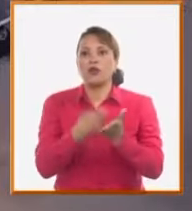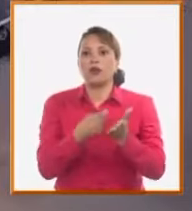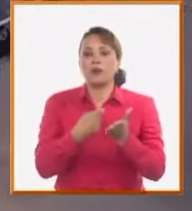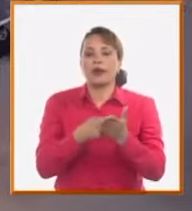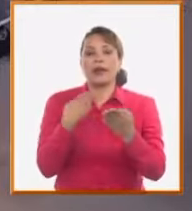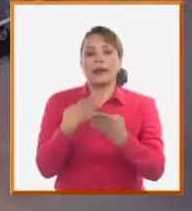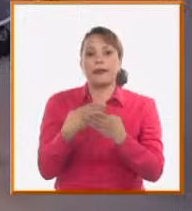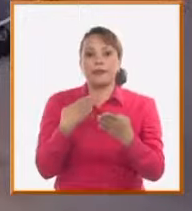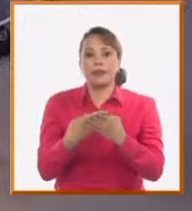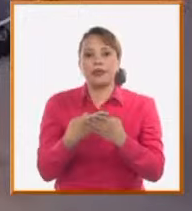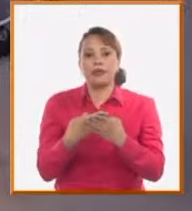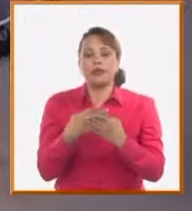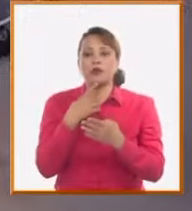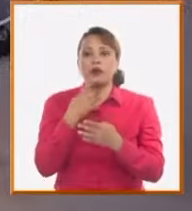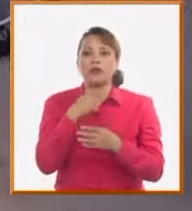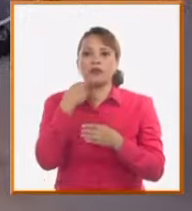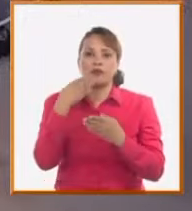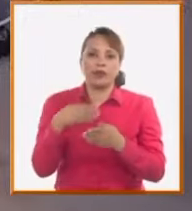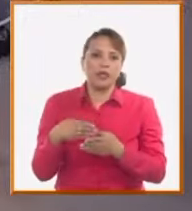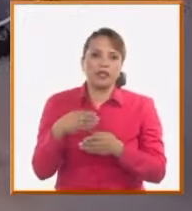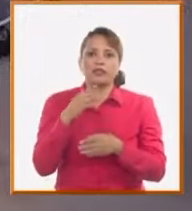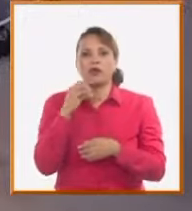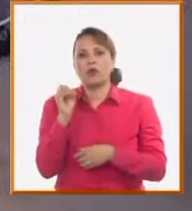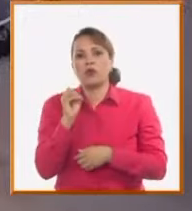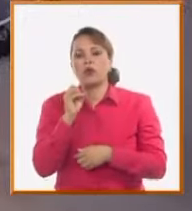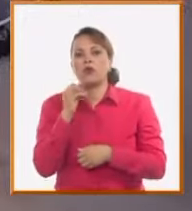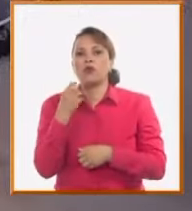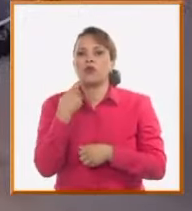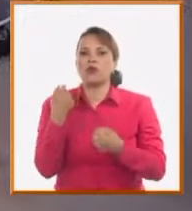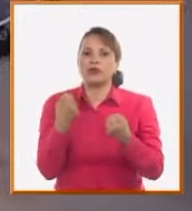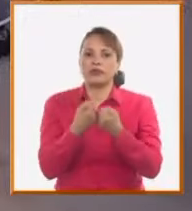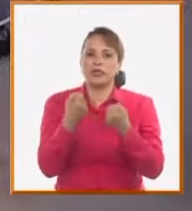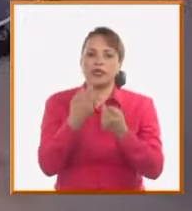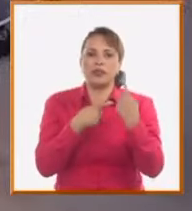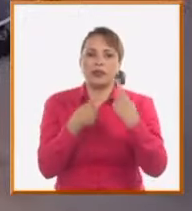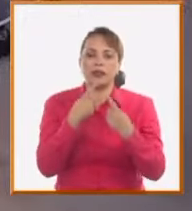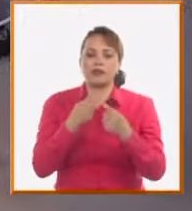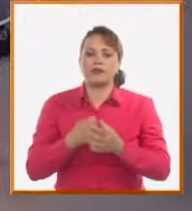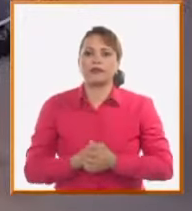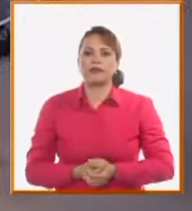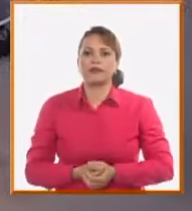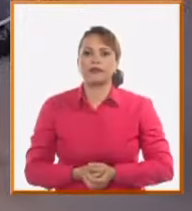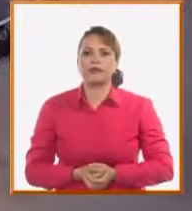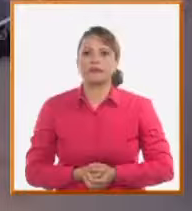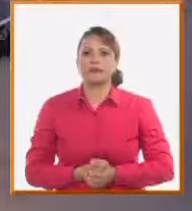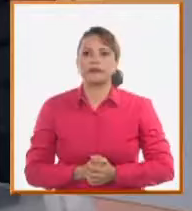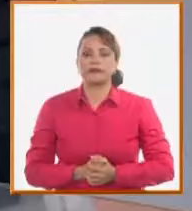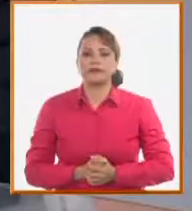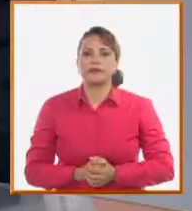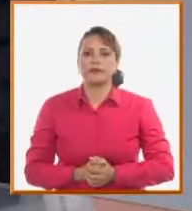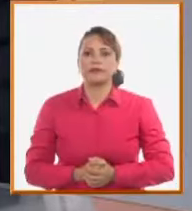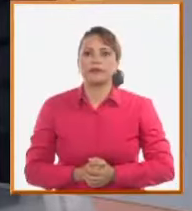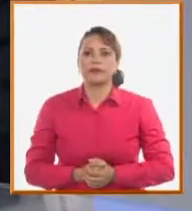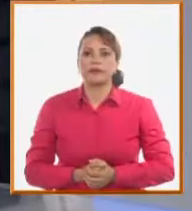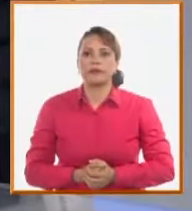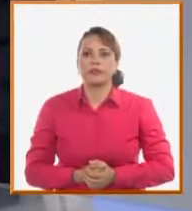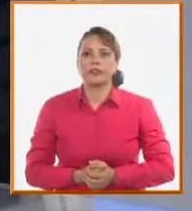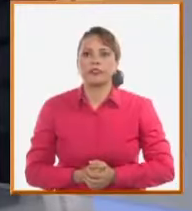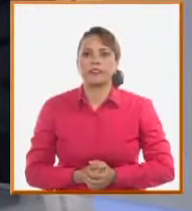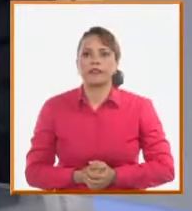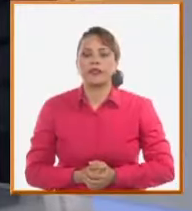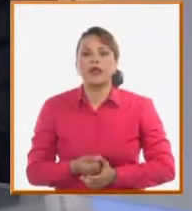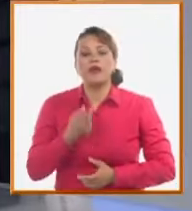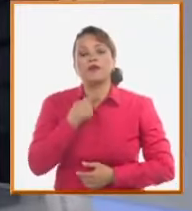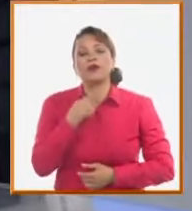seguro cuando acontece el siniestro, o sea, sea por fallecimiento o sea por este tipo de incapacidades. En el caso de la incapacidad